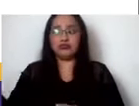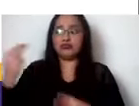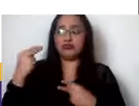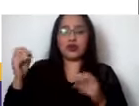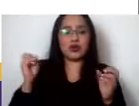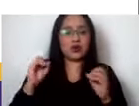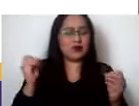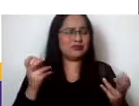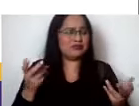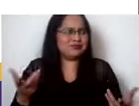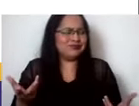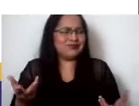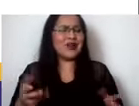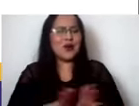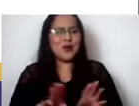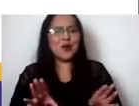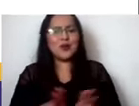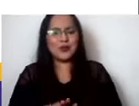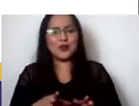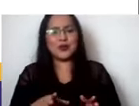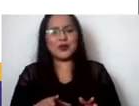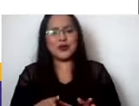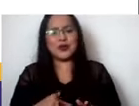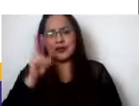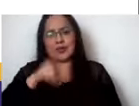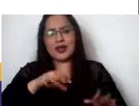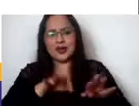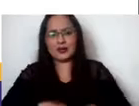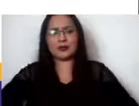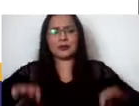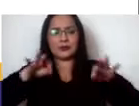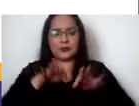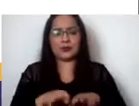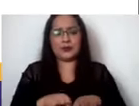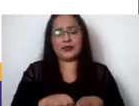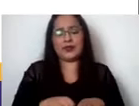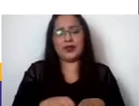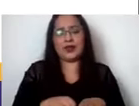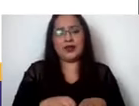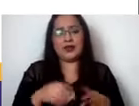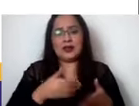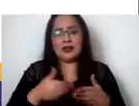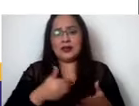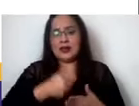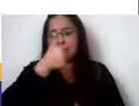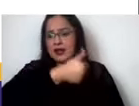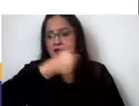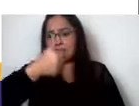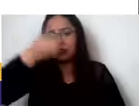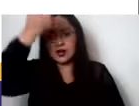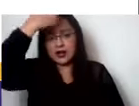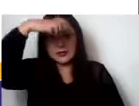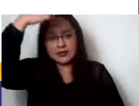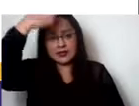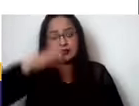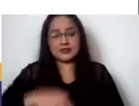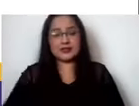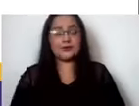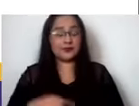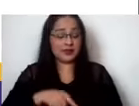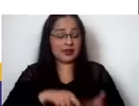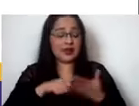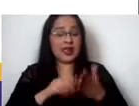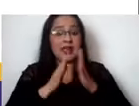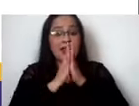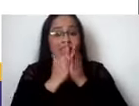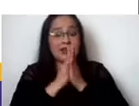estructuralmente. Entonces, sí es muy importante, pues a partir de las experiencias, porque aparte, lo que yo he aprendido con este libro y que